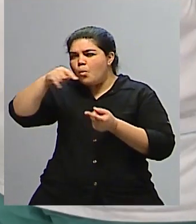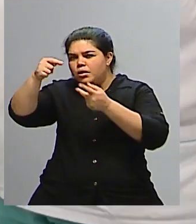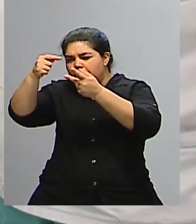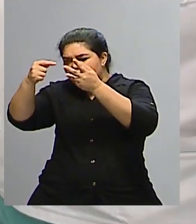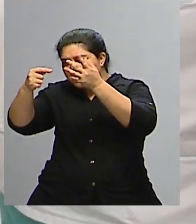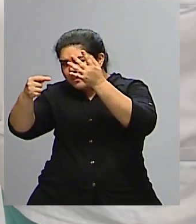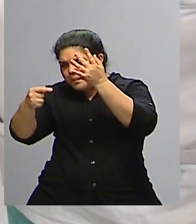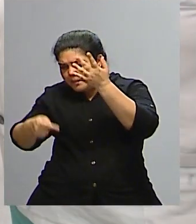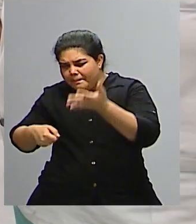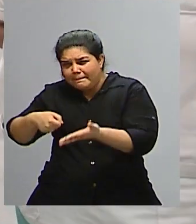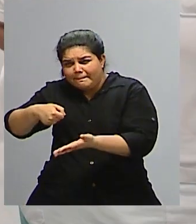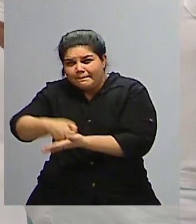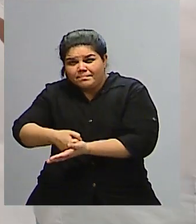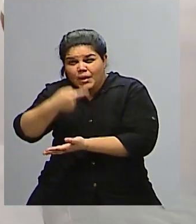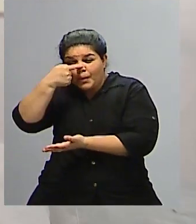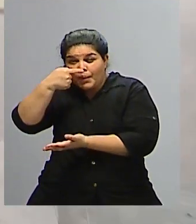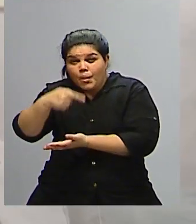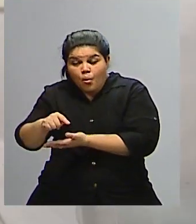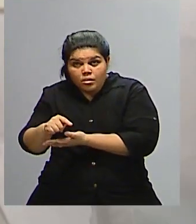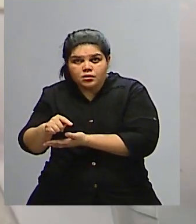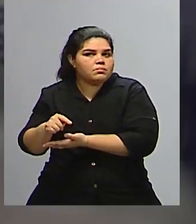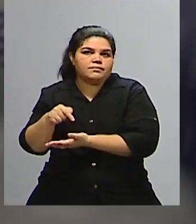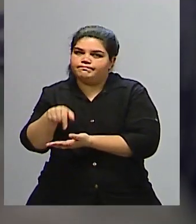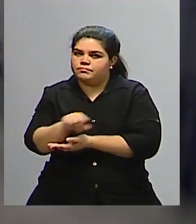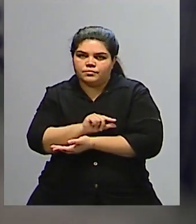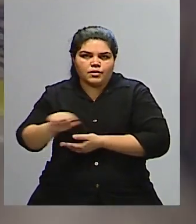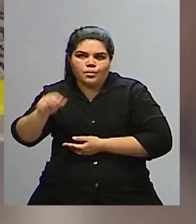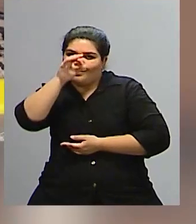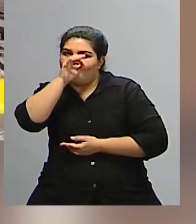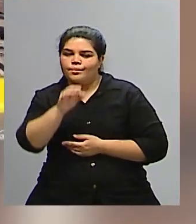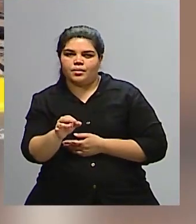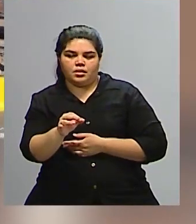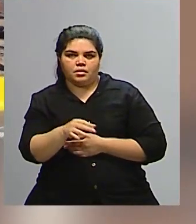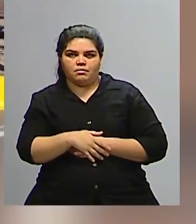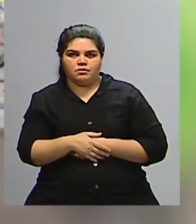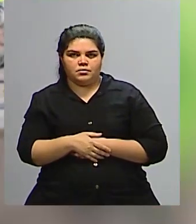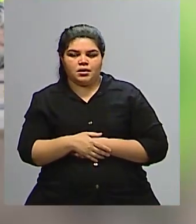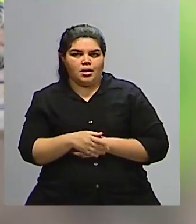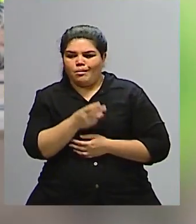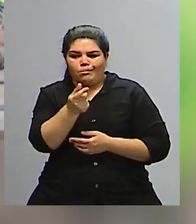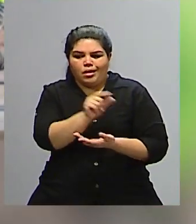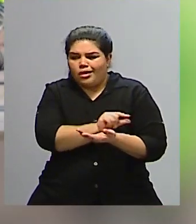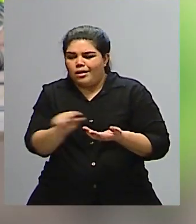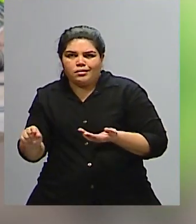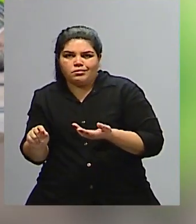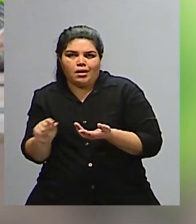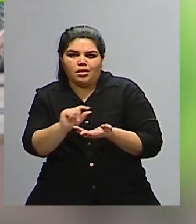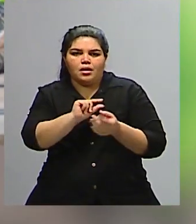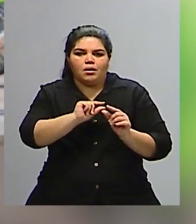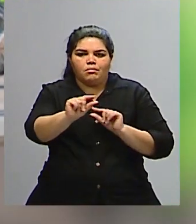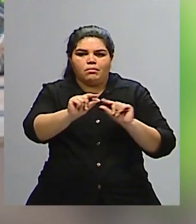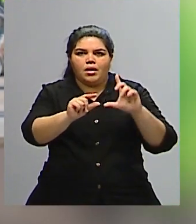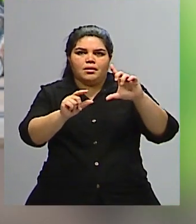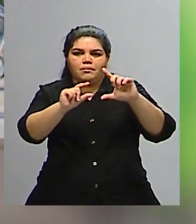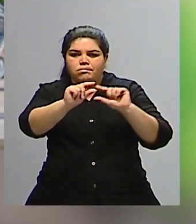directamente. Ese concepto es de un autor alemán que para mí le da bastante entidad al gasto y a la necesidad